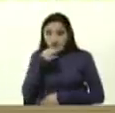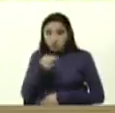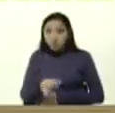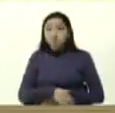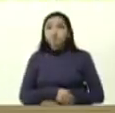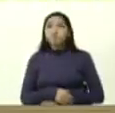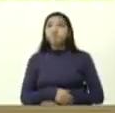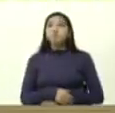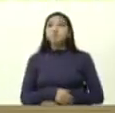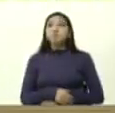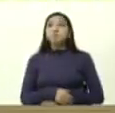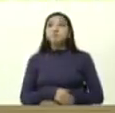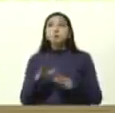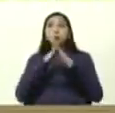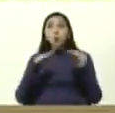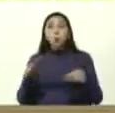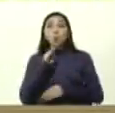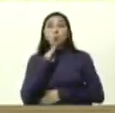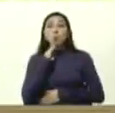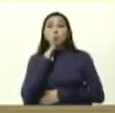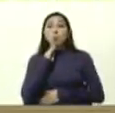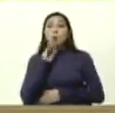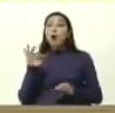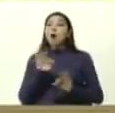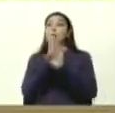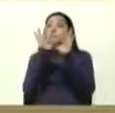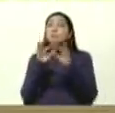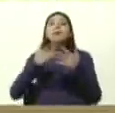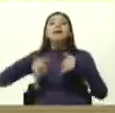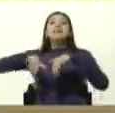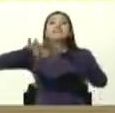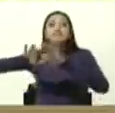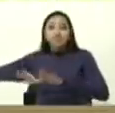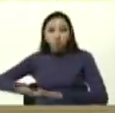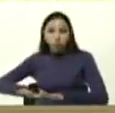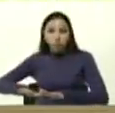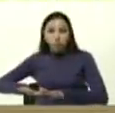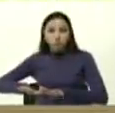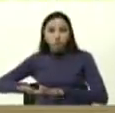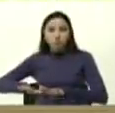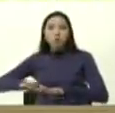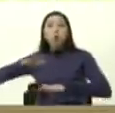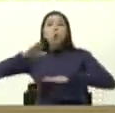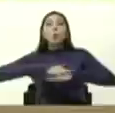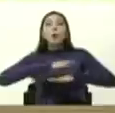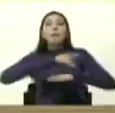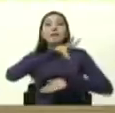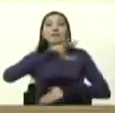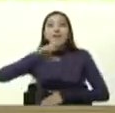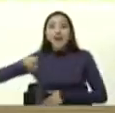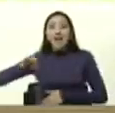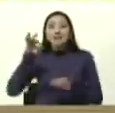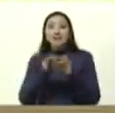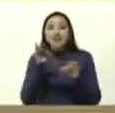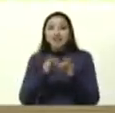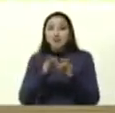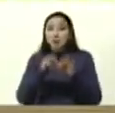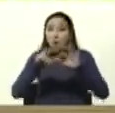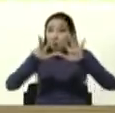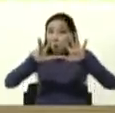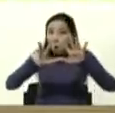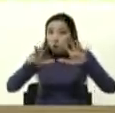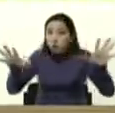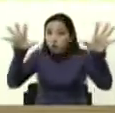la noche, toda la banca entra en una pausa operativa. Jueves 30 de septiembre, 8 de la